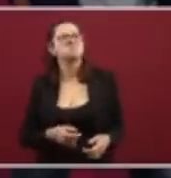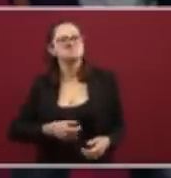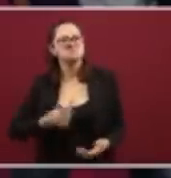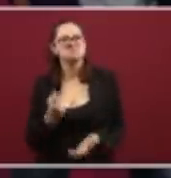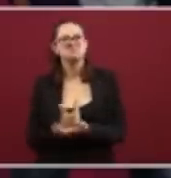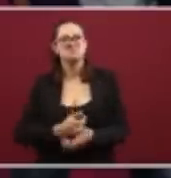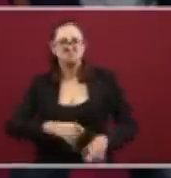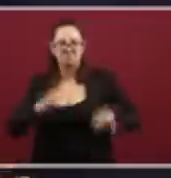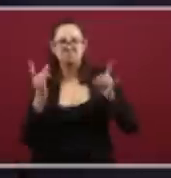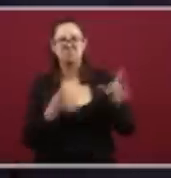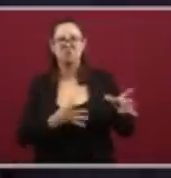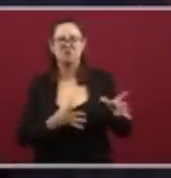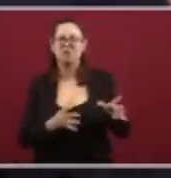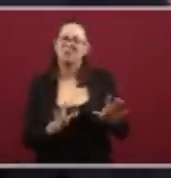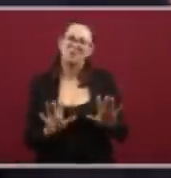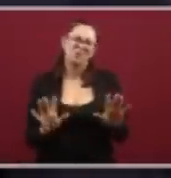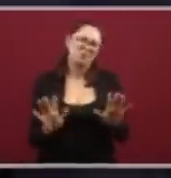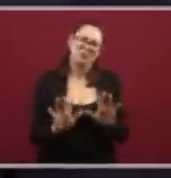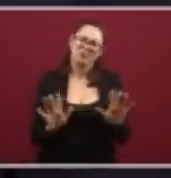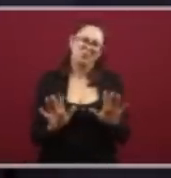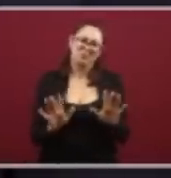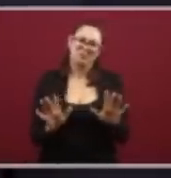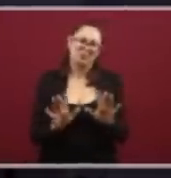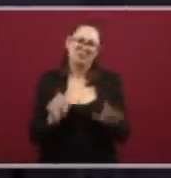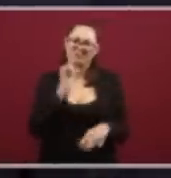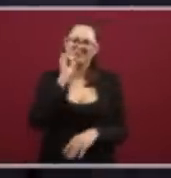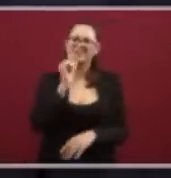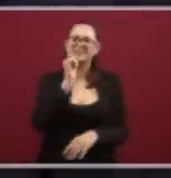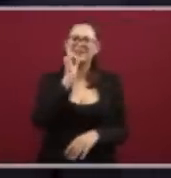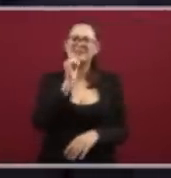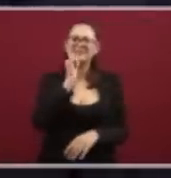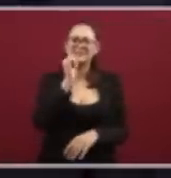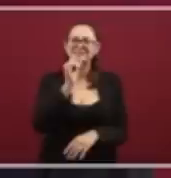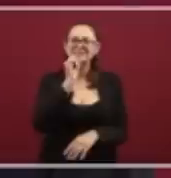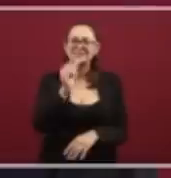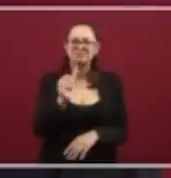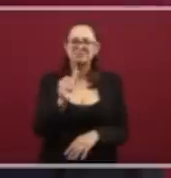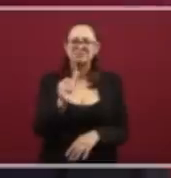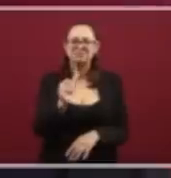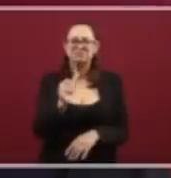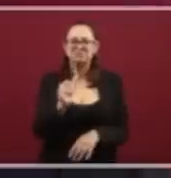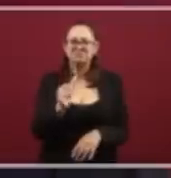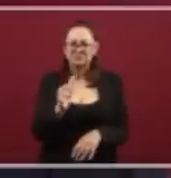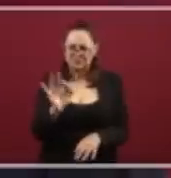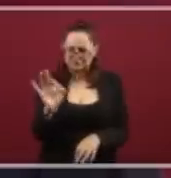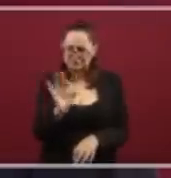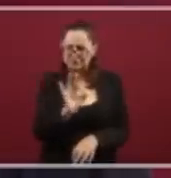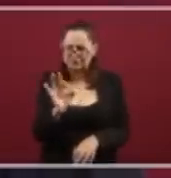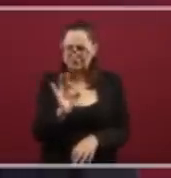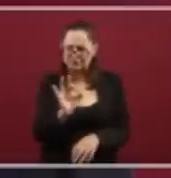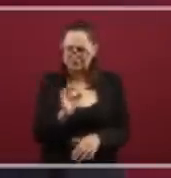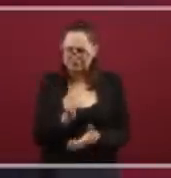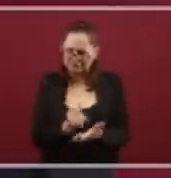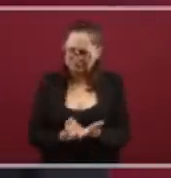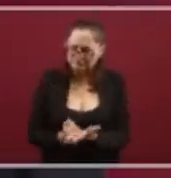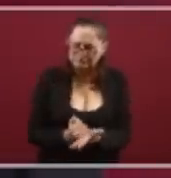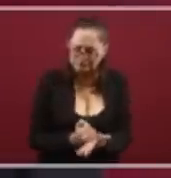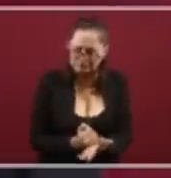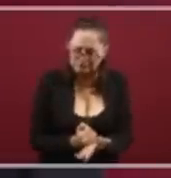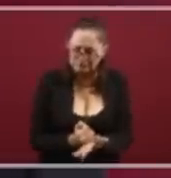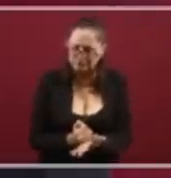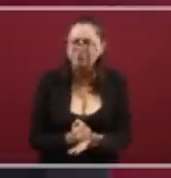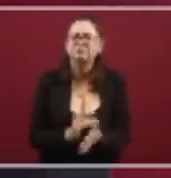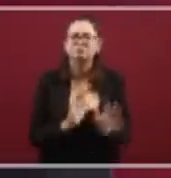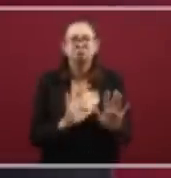es hasta si vamos a tomar una decisión decir lo que